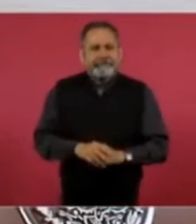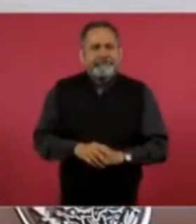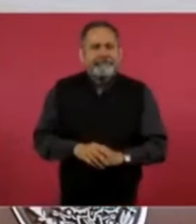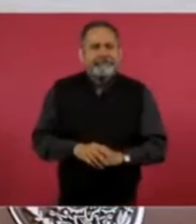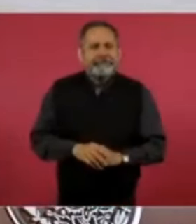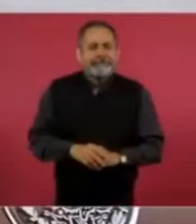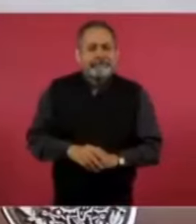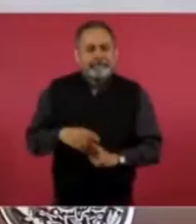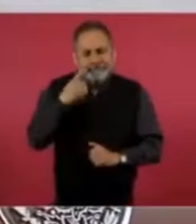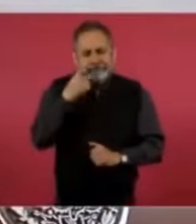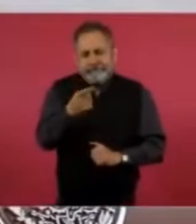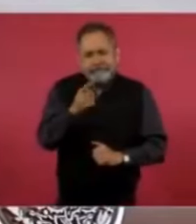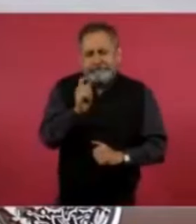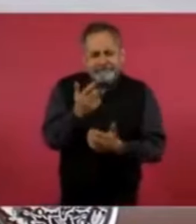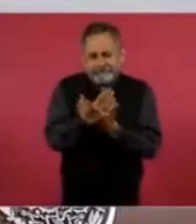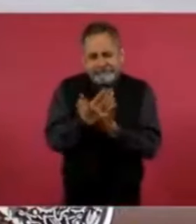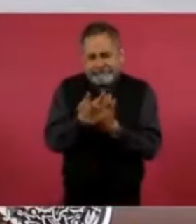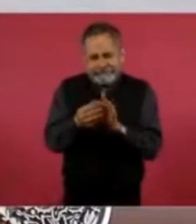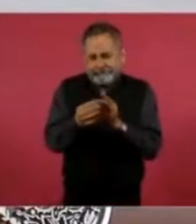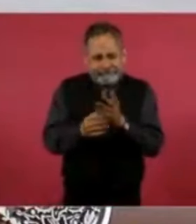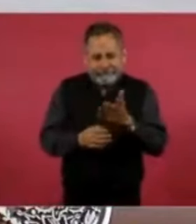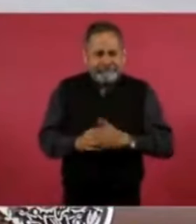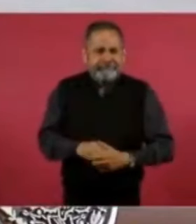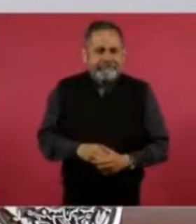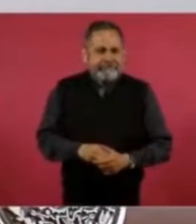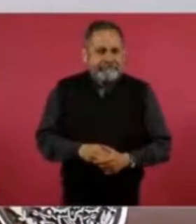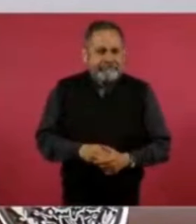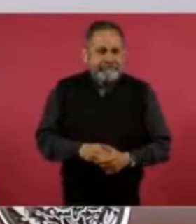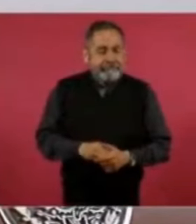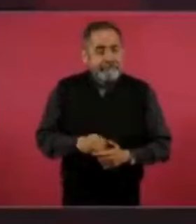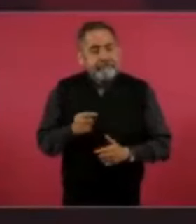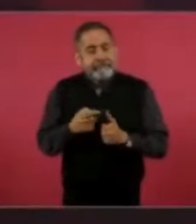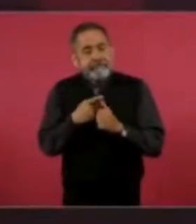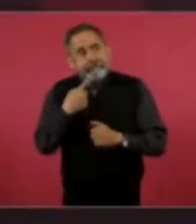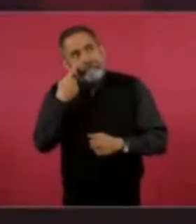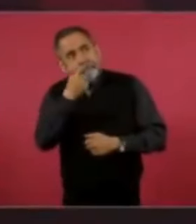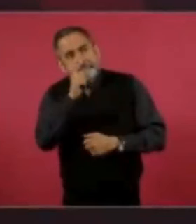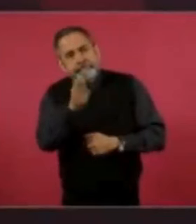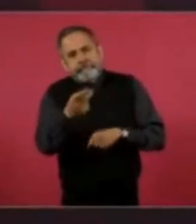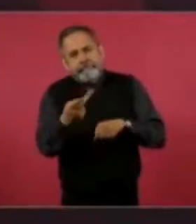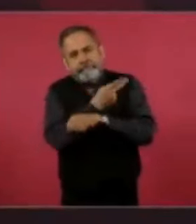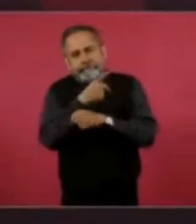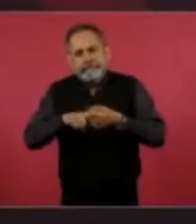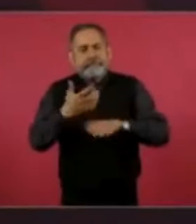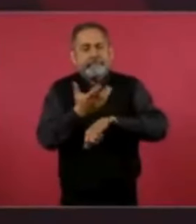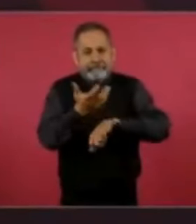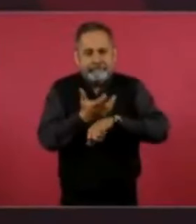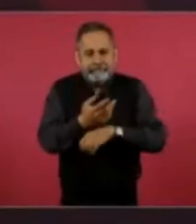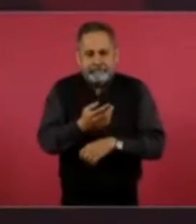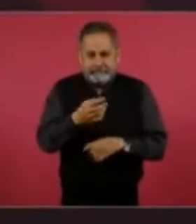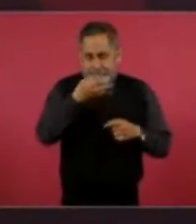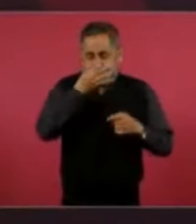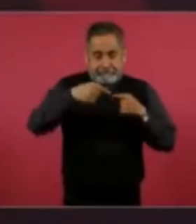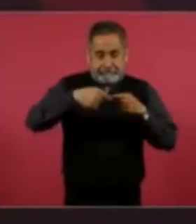la circunstancia que se vive en Estados Unidos hay